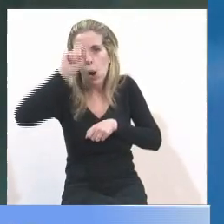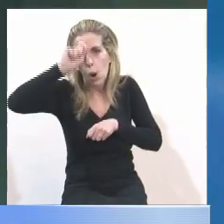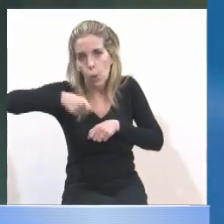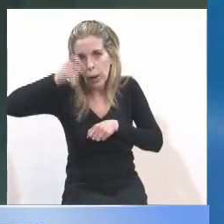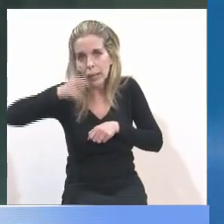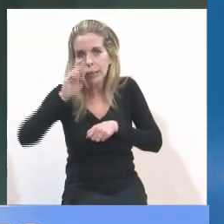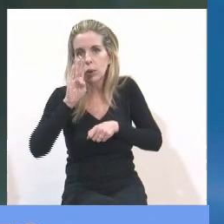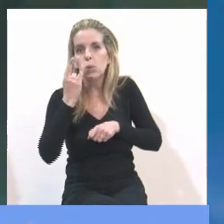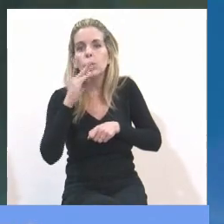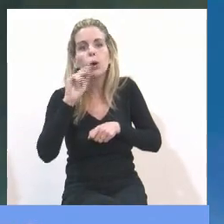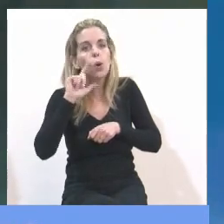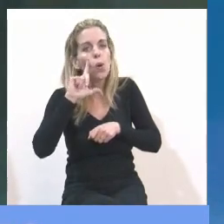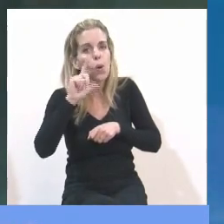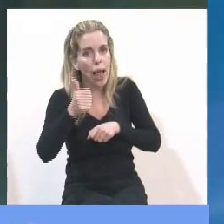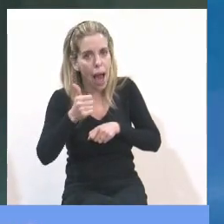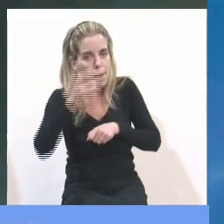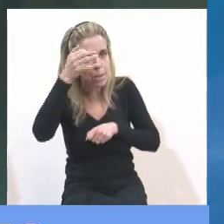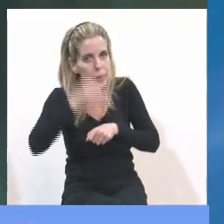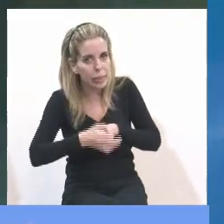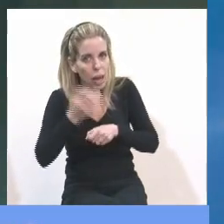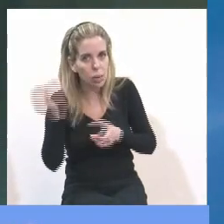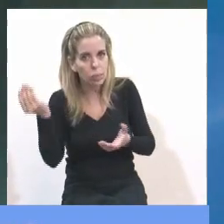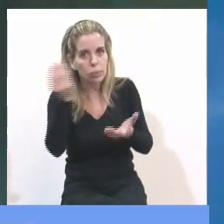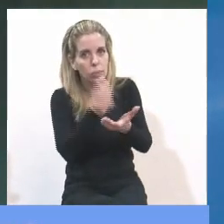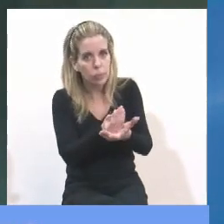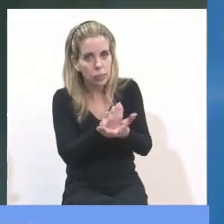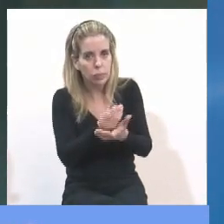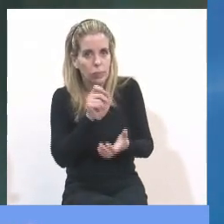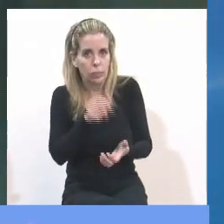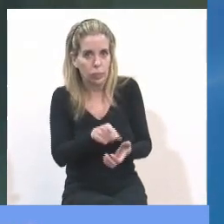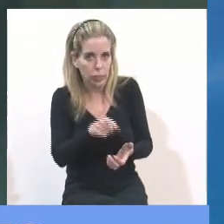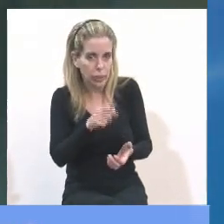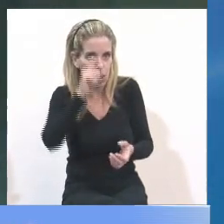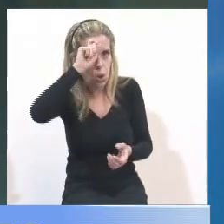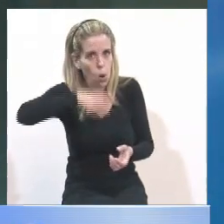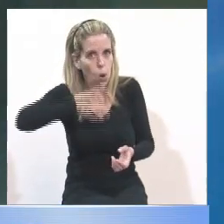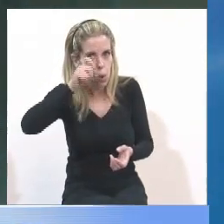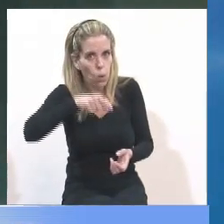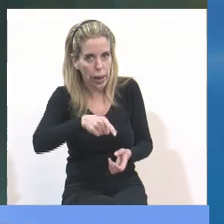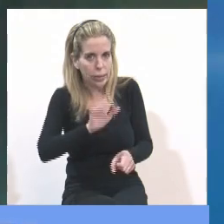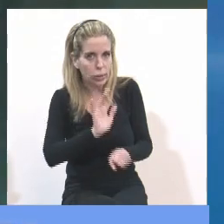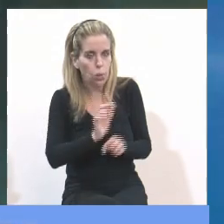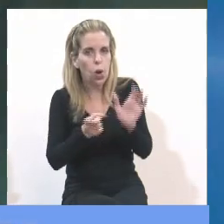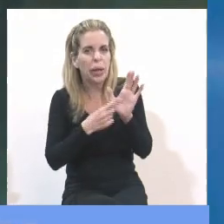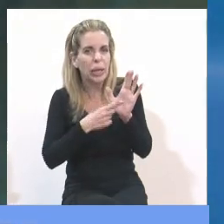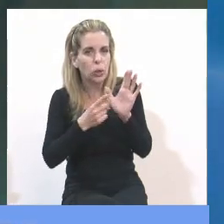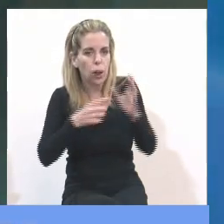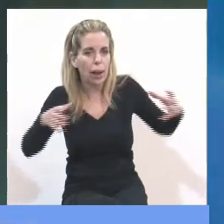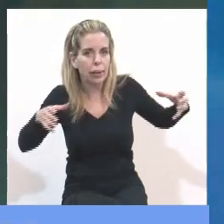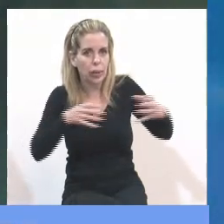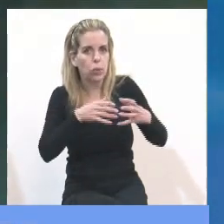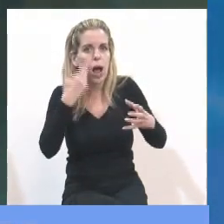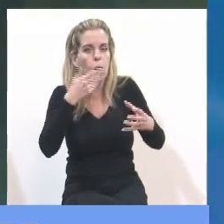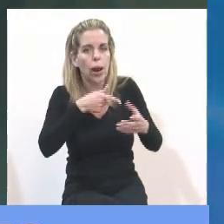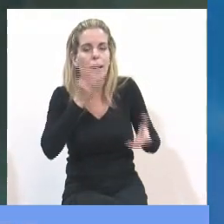Leopoldo Bruglia, en particular la designación que a su respecto se ha hecho como titular del Tribunal Oral en lo